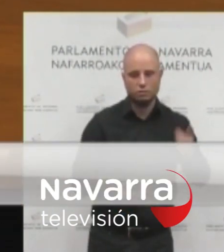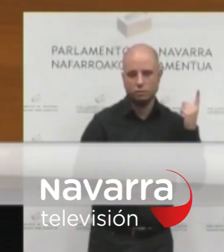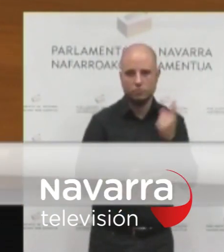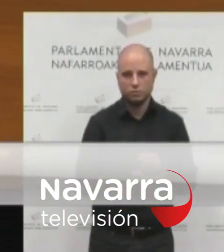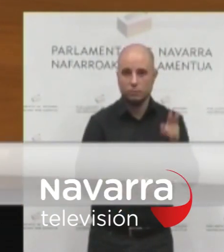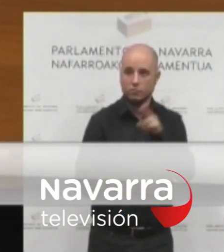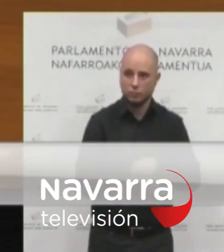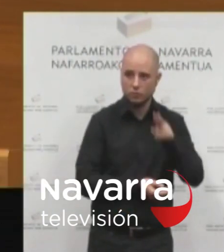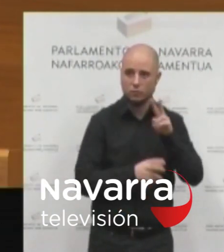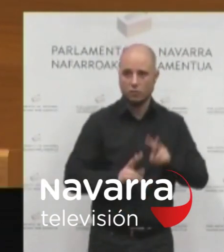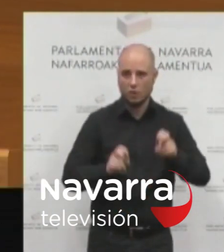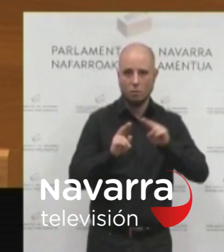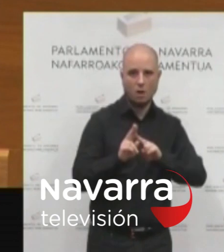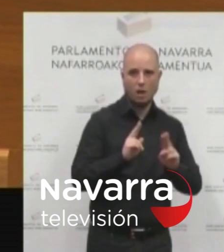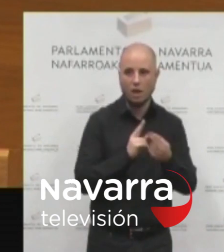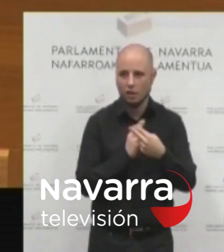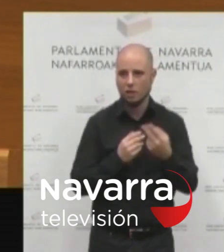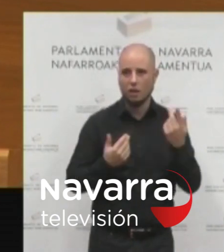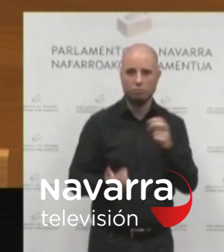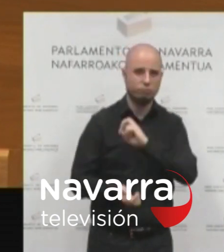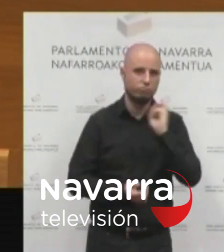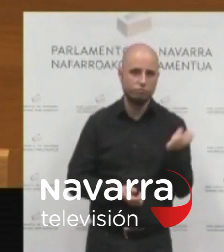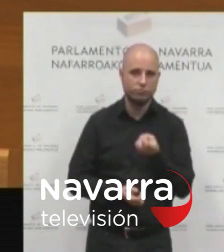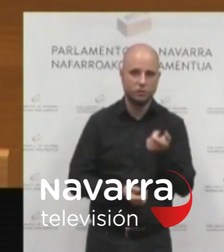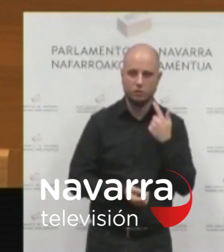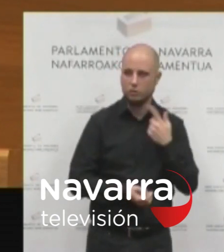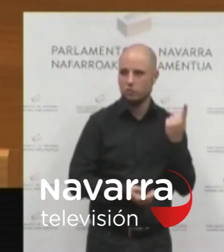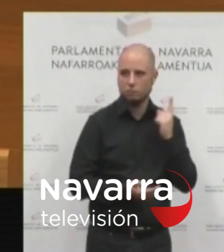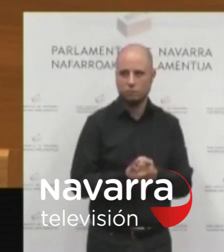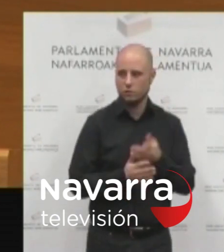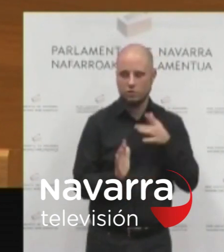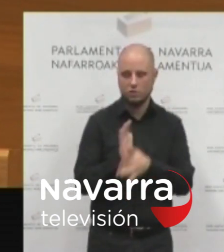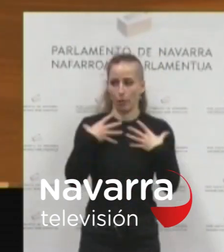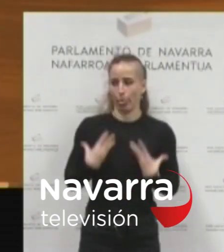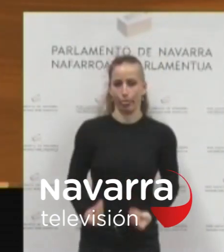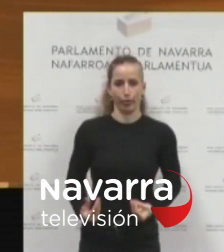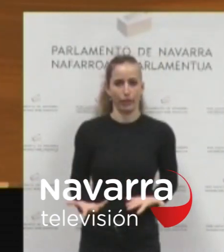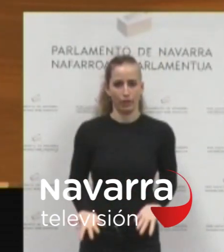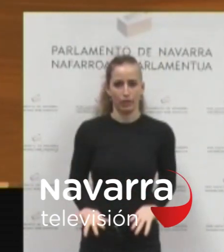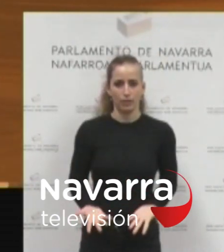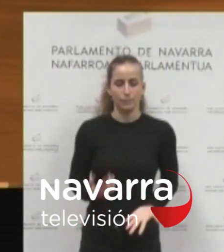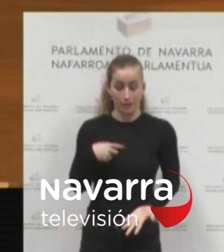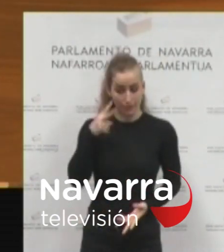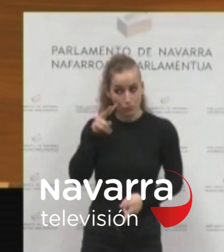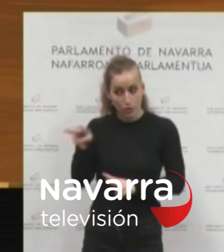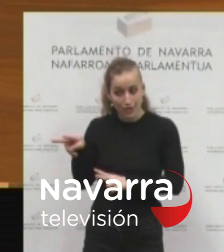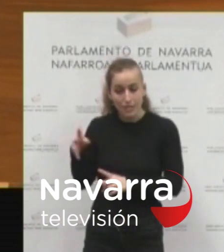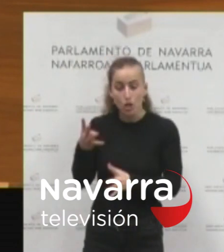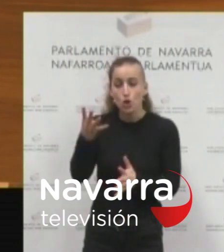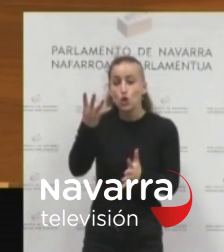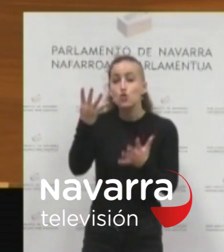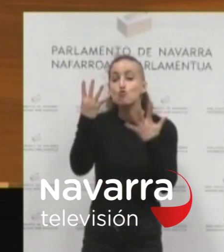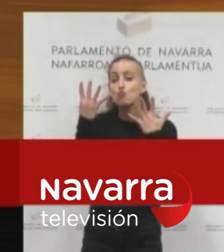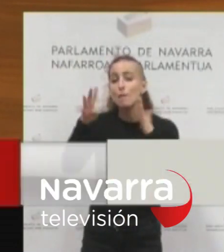acerca de ETA, pues es también una muestra de imagen de esa desesperación. Han fallecido por o con